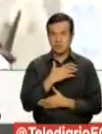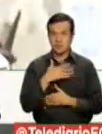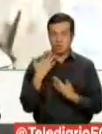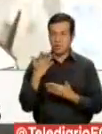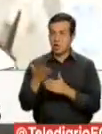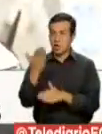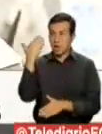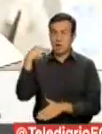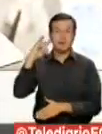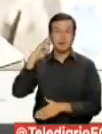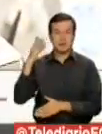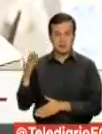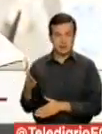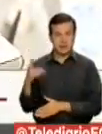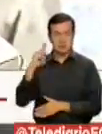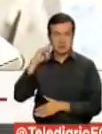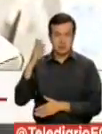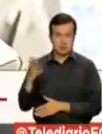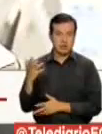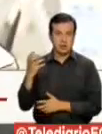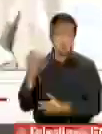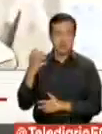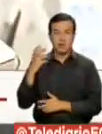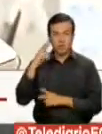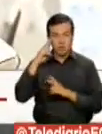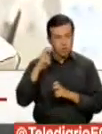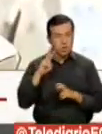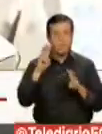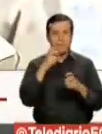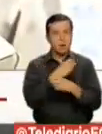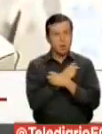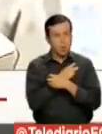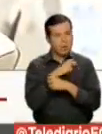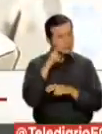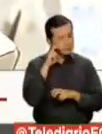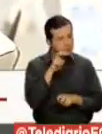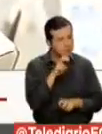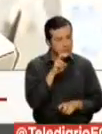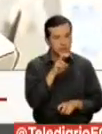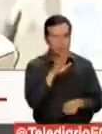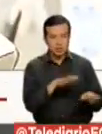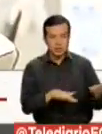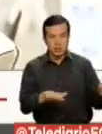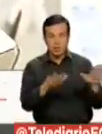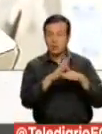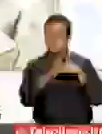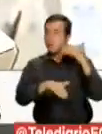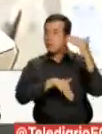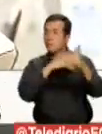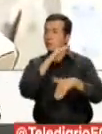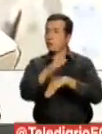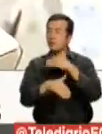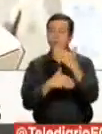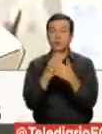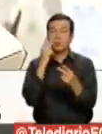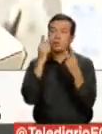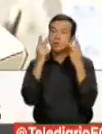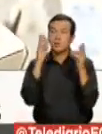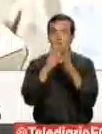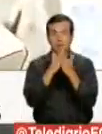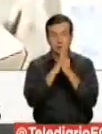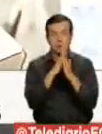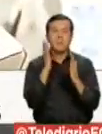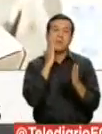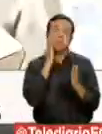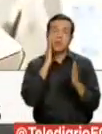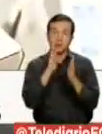estaba en prekinder, quería ser paleontóloga, pero luego, con el tiempo, yo veía libros y